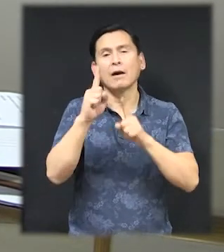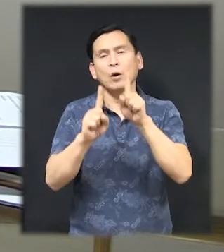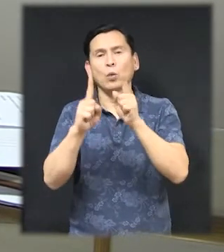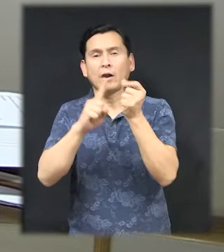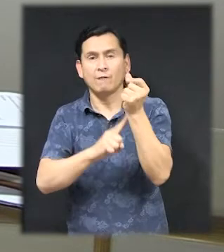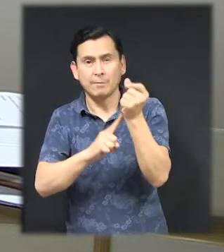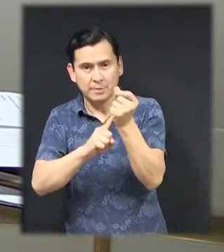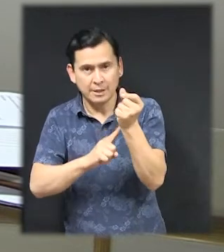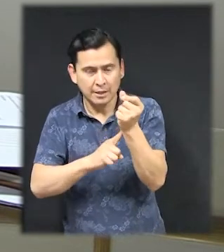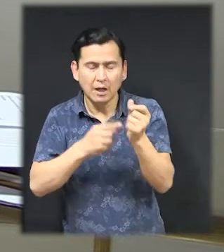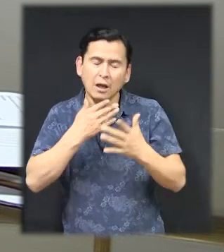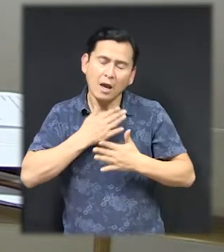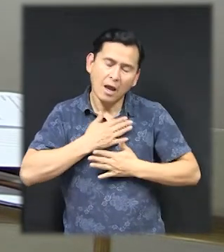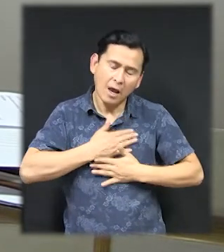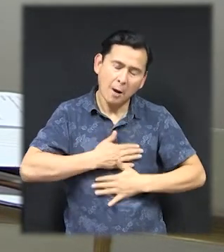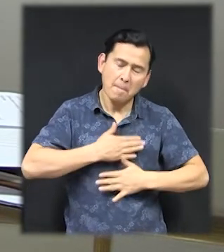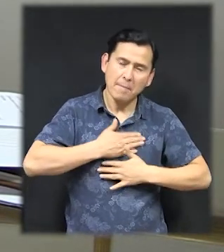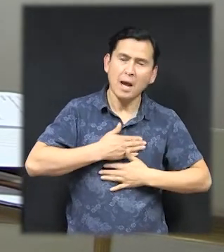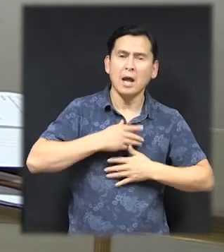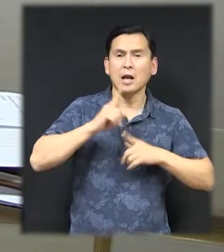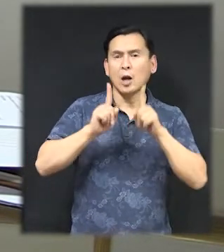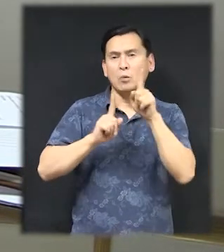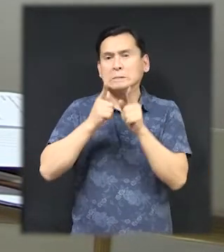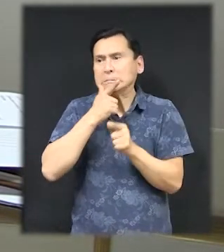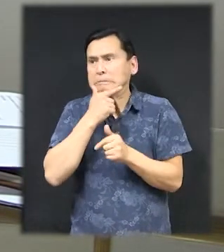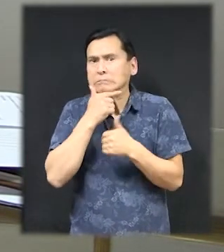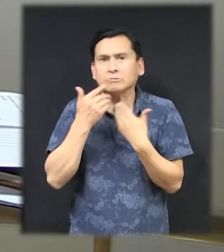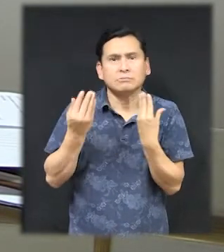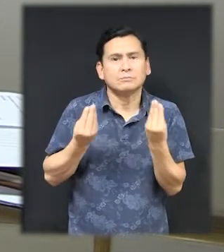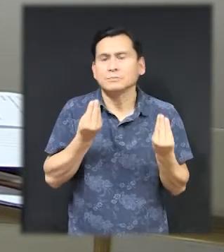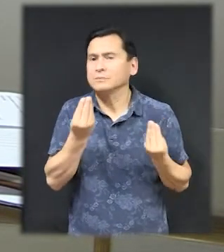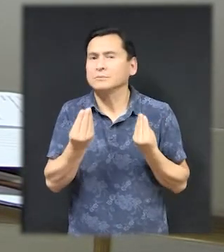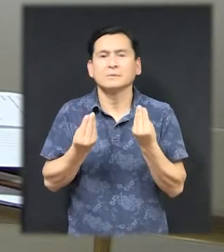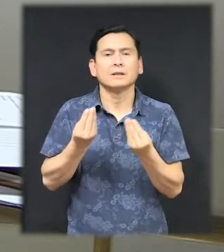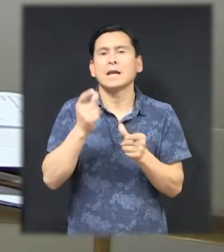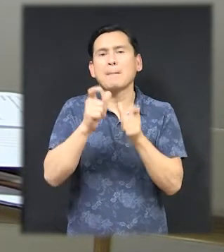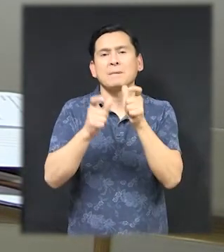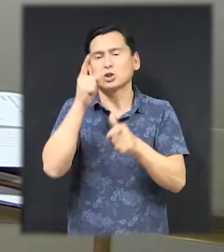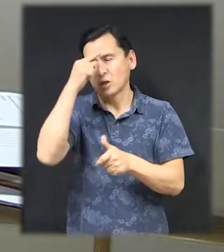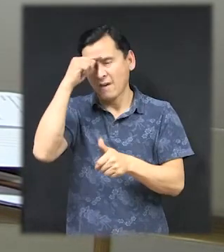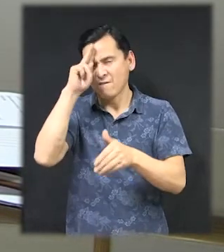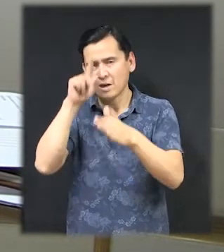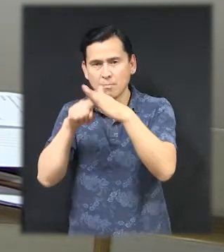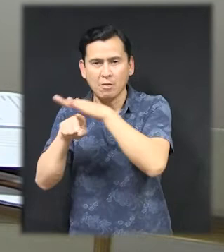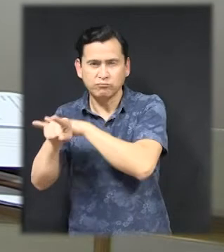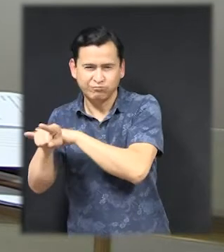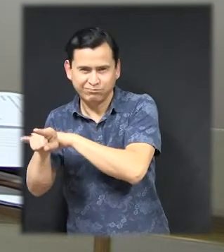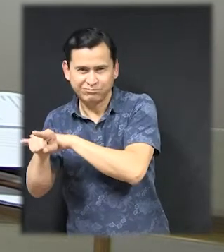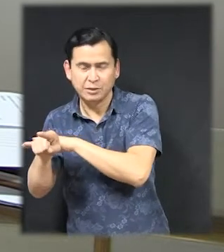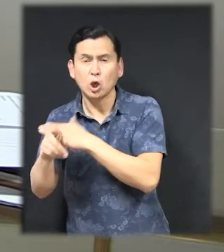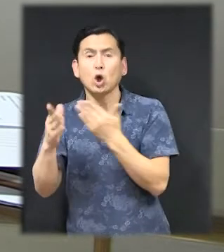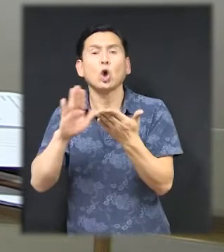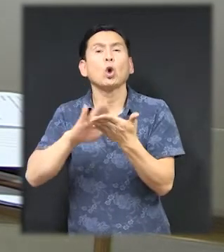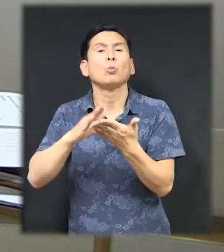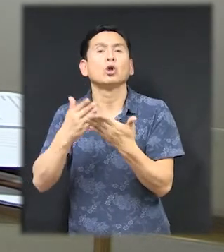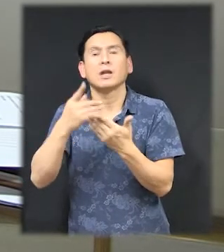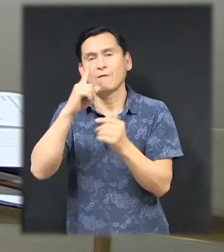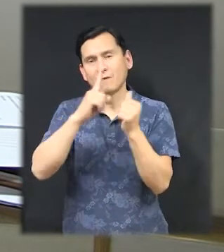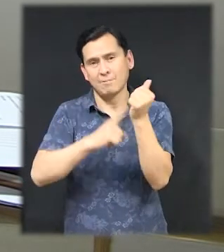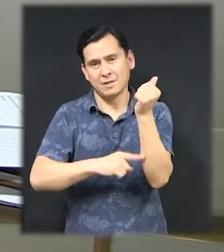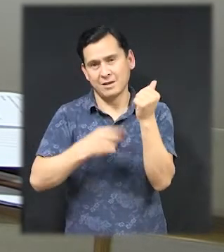porque es la forma que durante pandemia tendremos para poder mantener un vínculo de continuidad y de comunicación entre